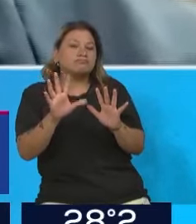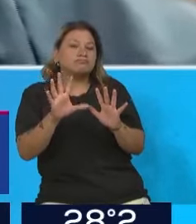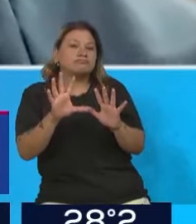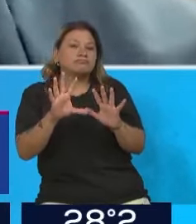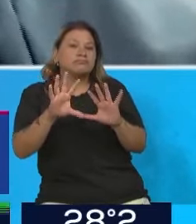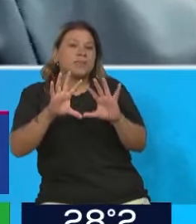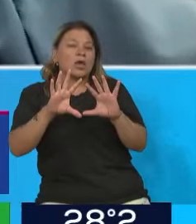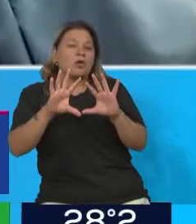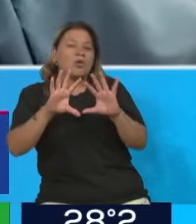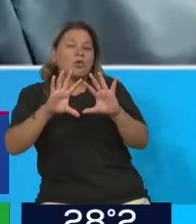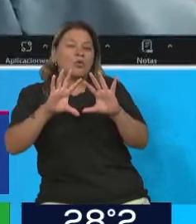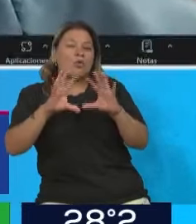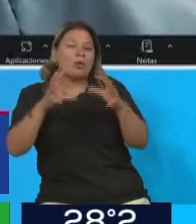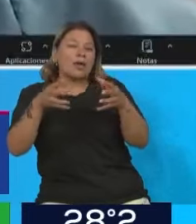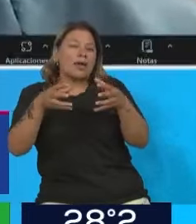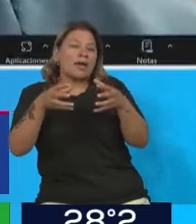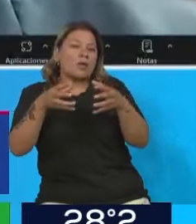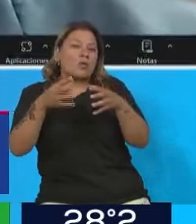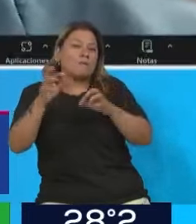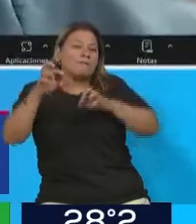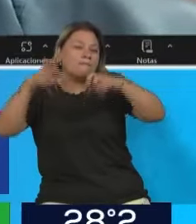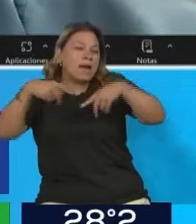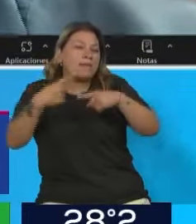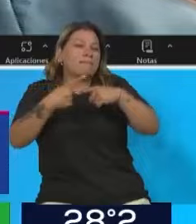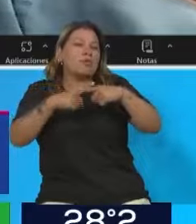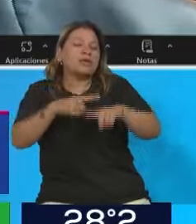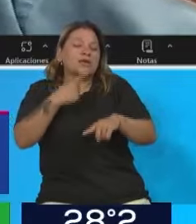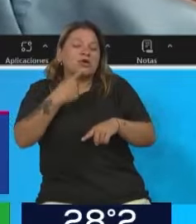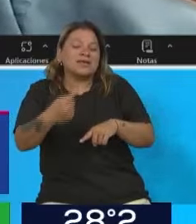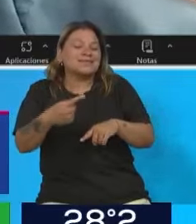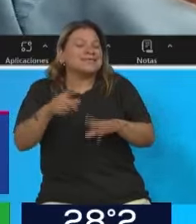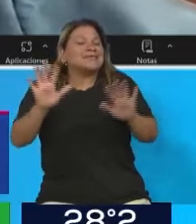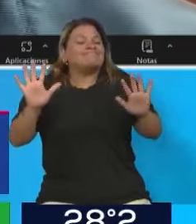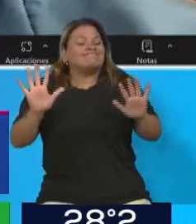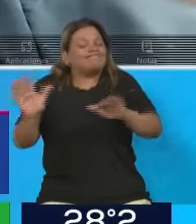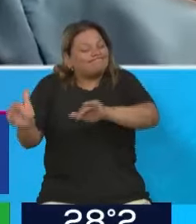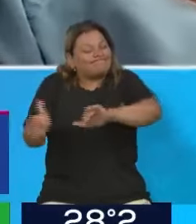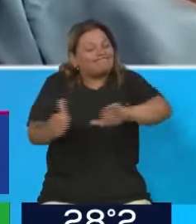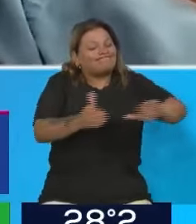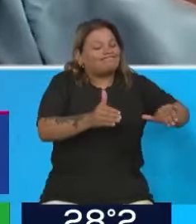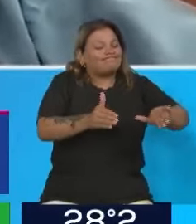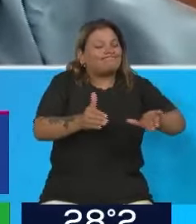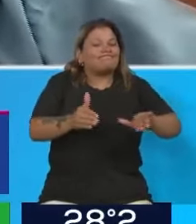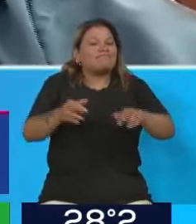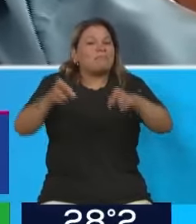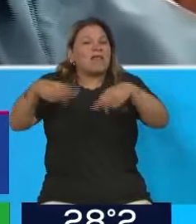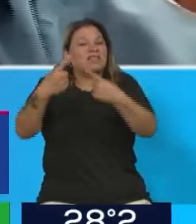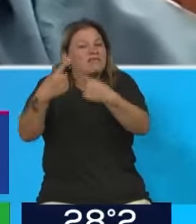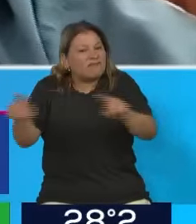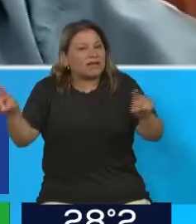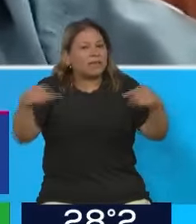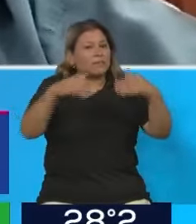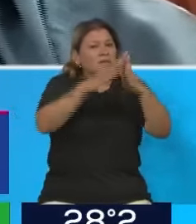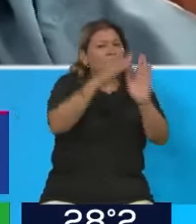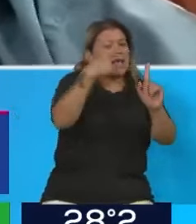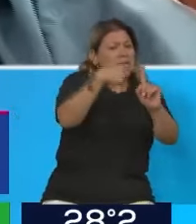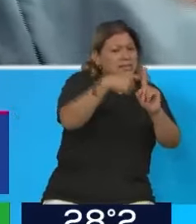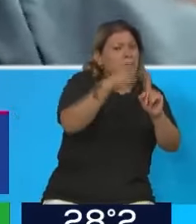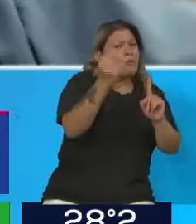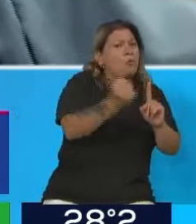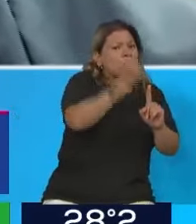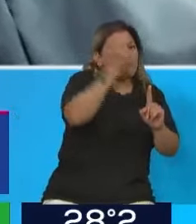cosas van por otro carril al menos en esta primera etapa del gobierno y la iglesia ha sido muy importante la historia de Argentina